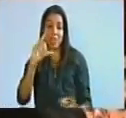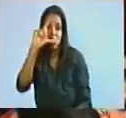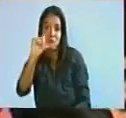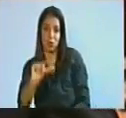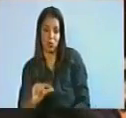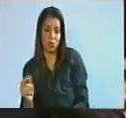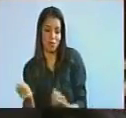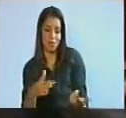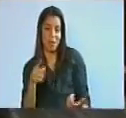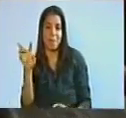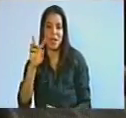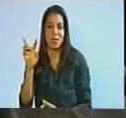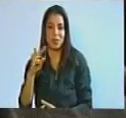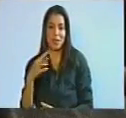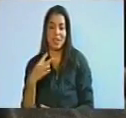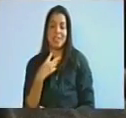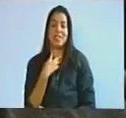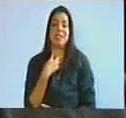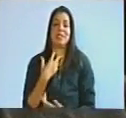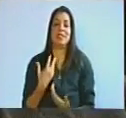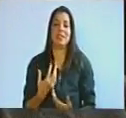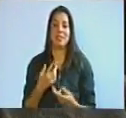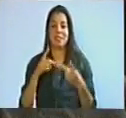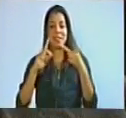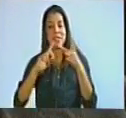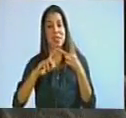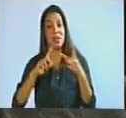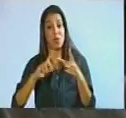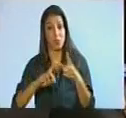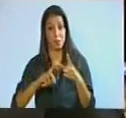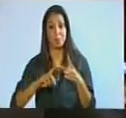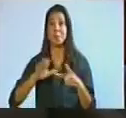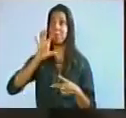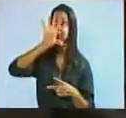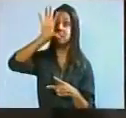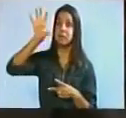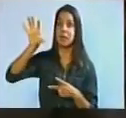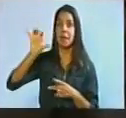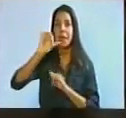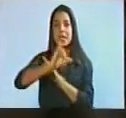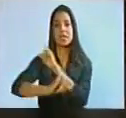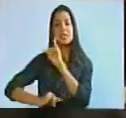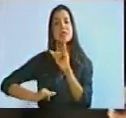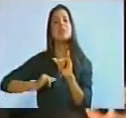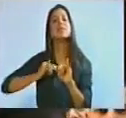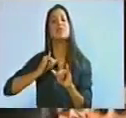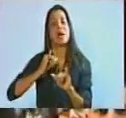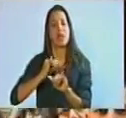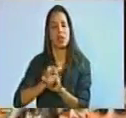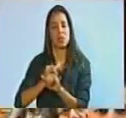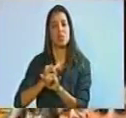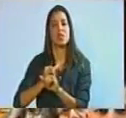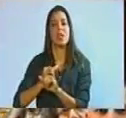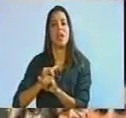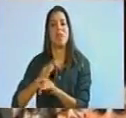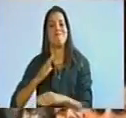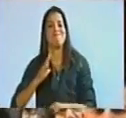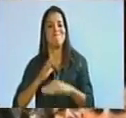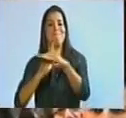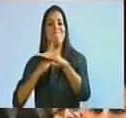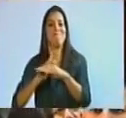bloqueo, un cerco financiero internacional que dificulta el